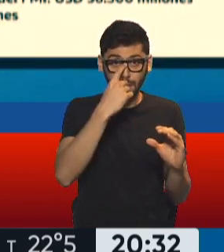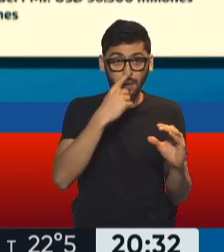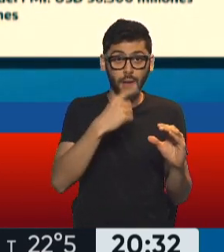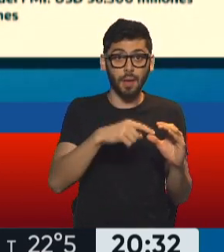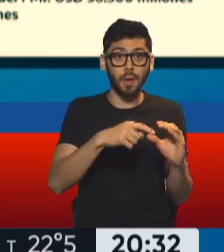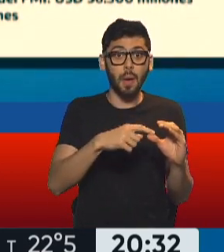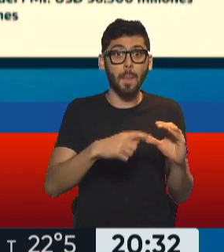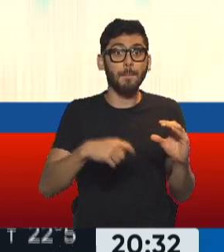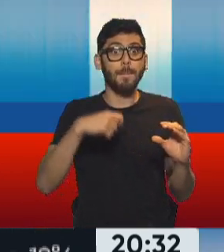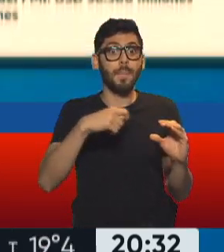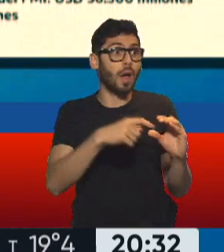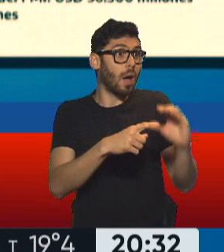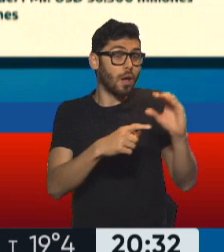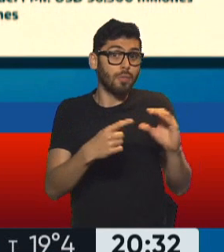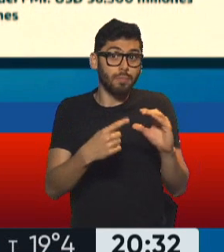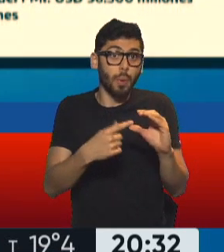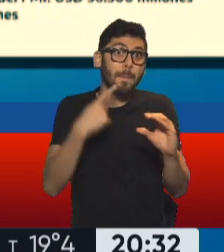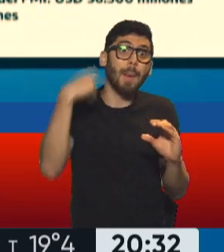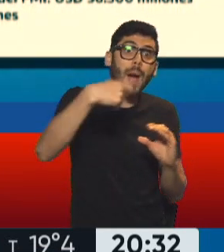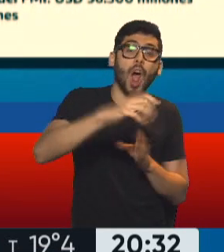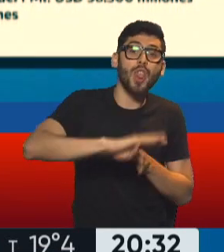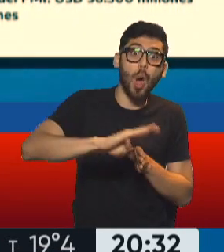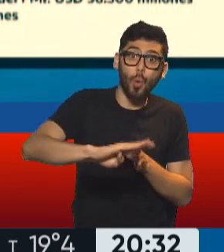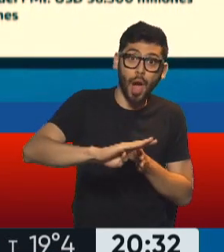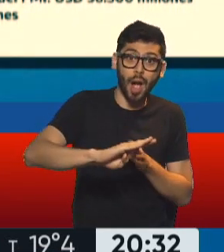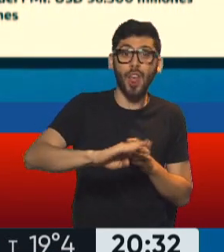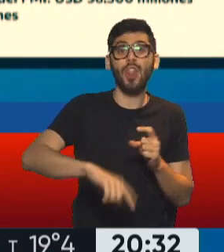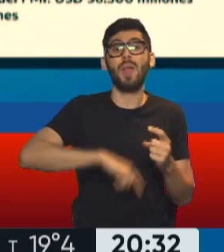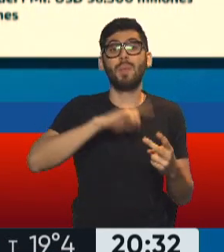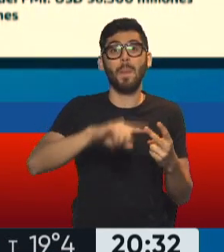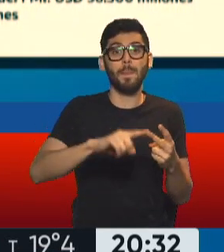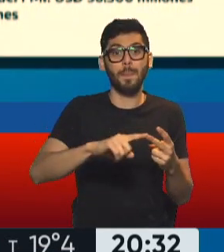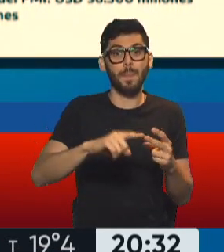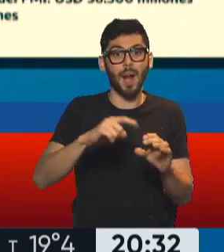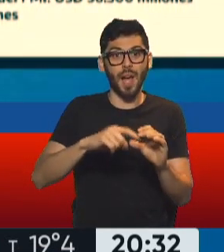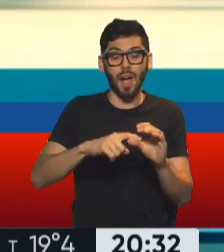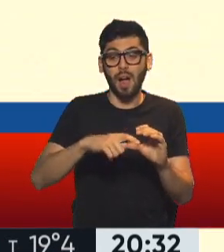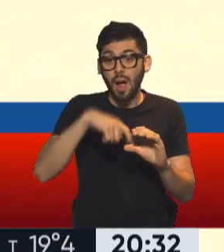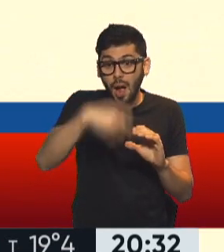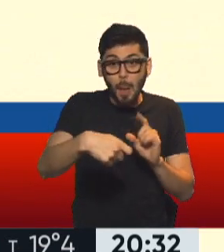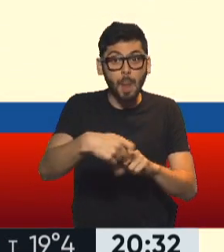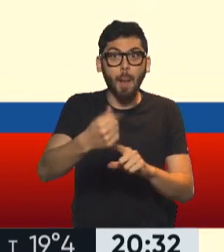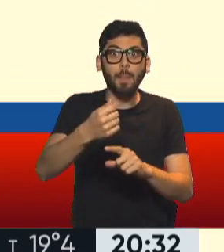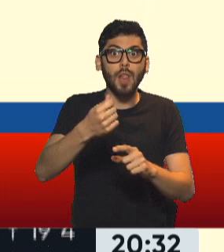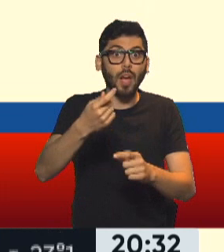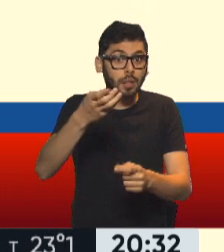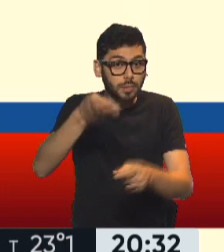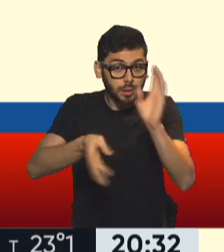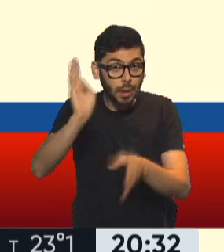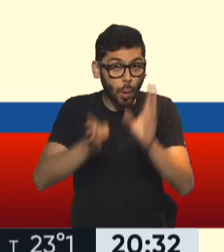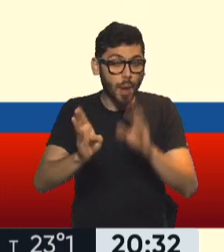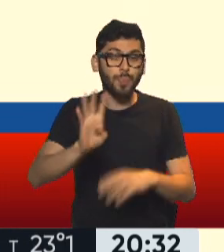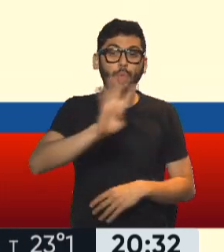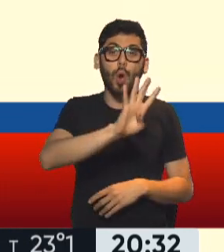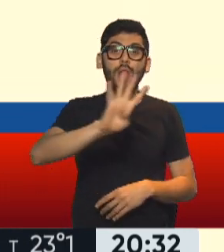deuda que ya era insostenible. Y después se empezaron a utilizar para financiar salida de capitales. Esos